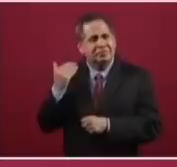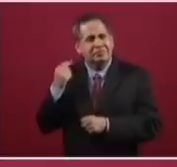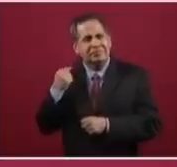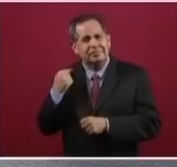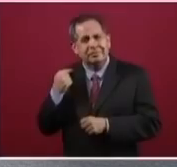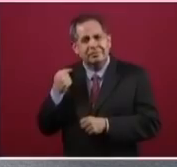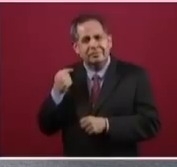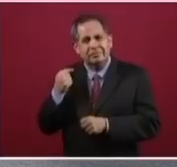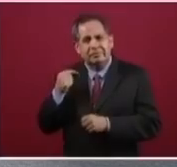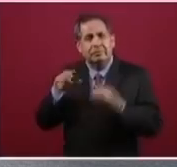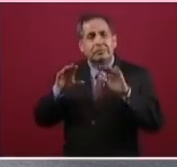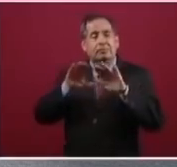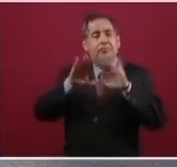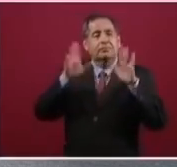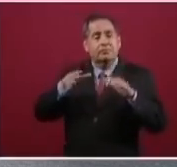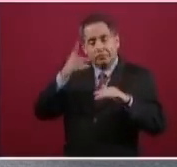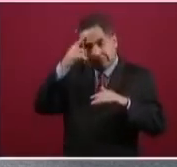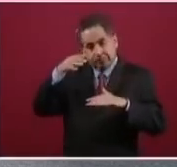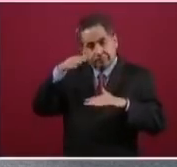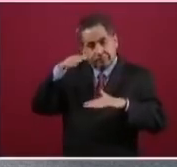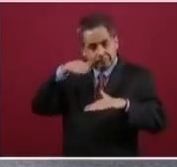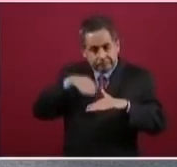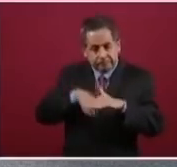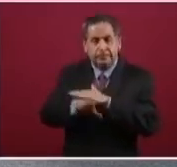en el hangar presidencial